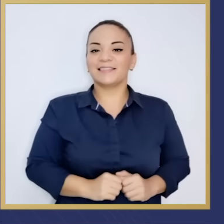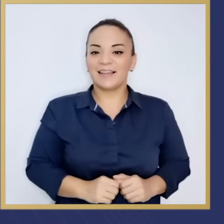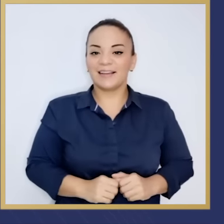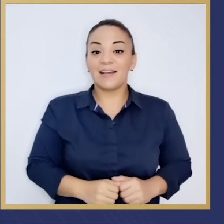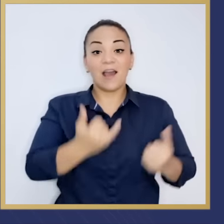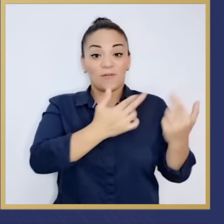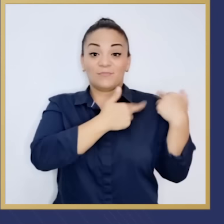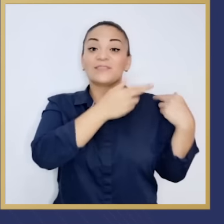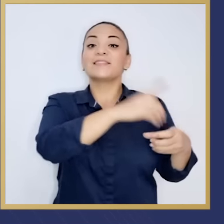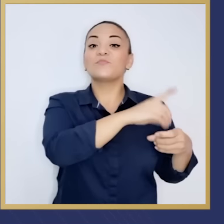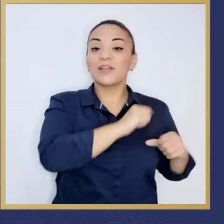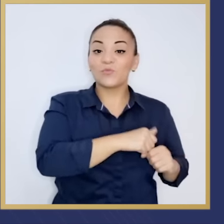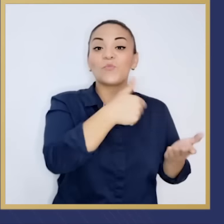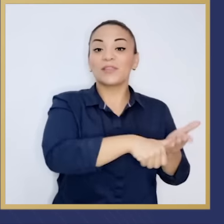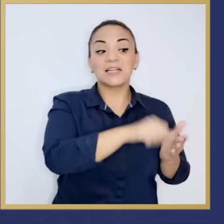Mi